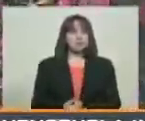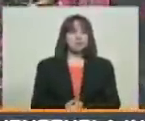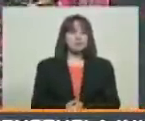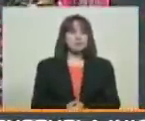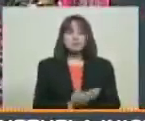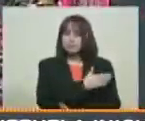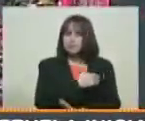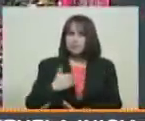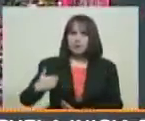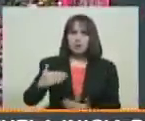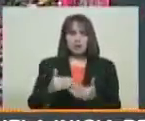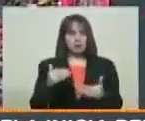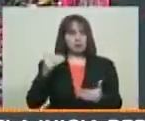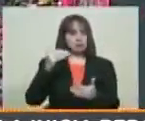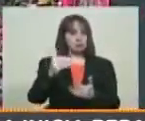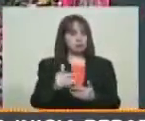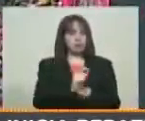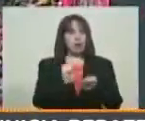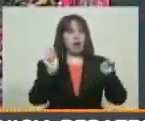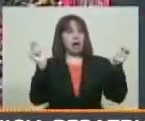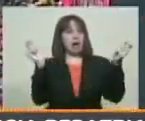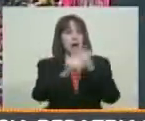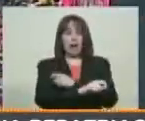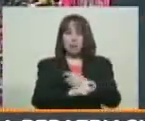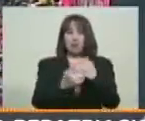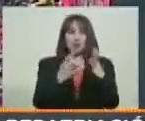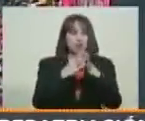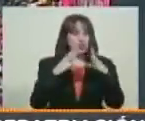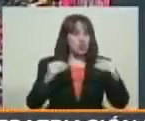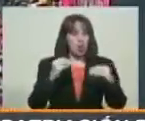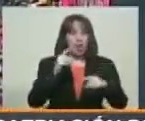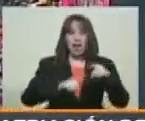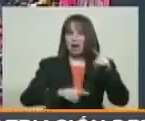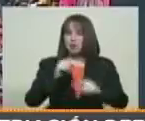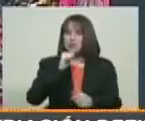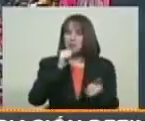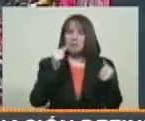Quiero encabezar un gran cambio de todo lo que está malo.